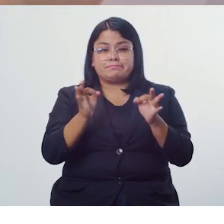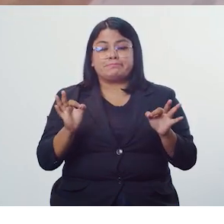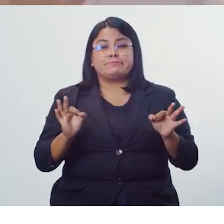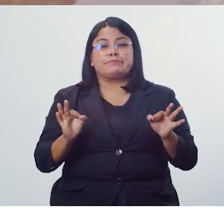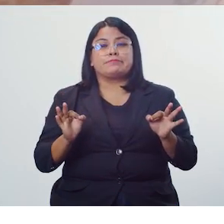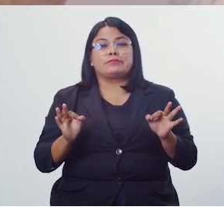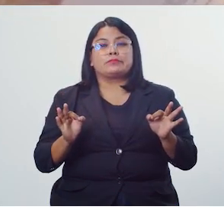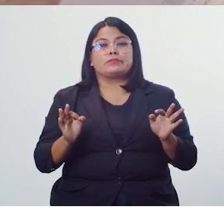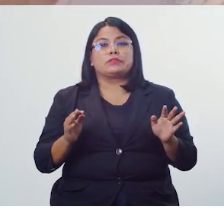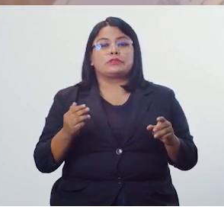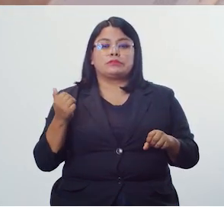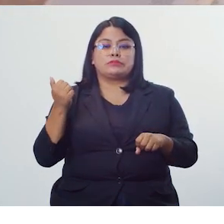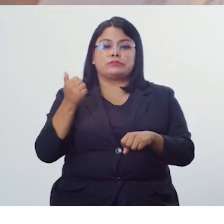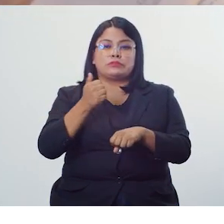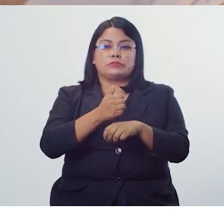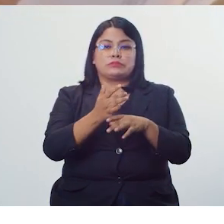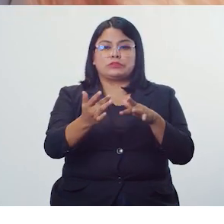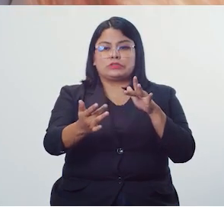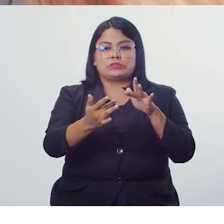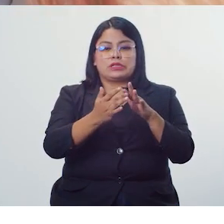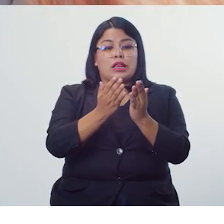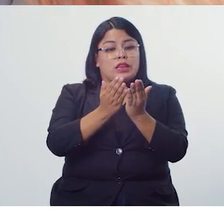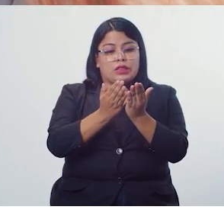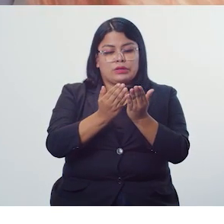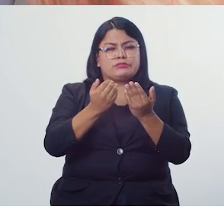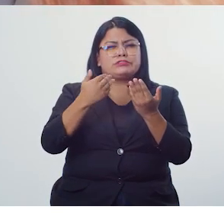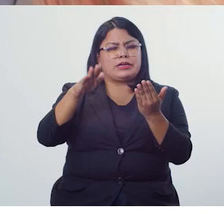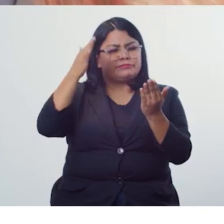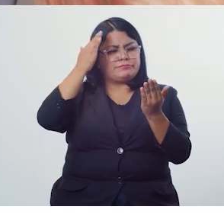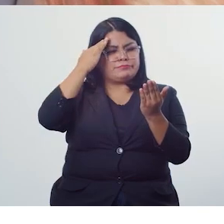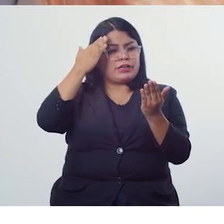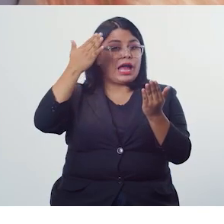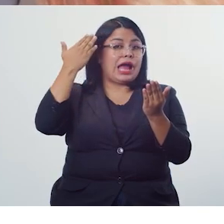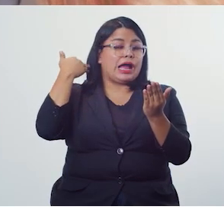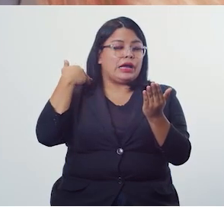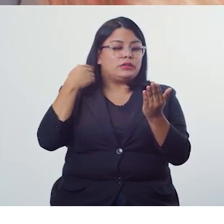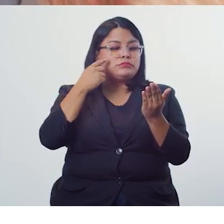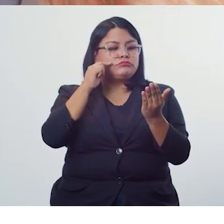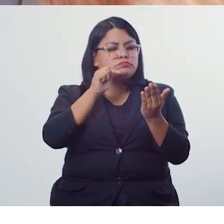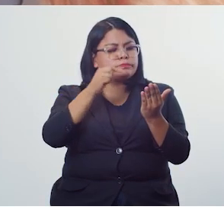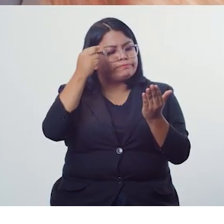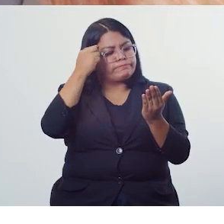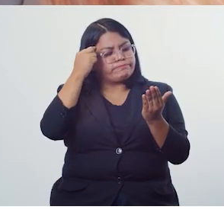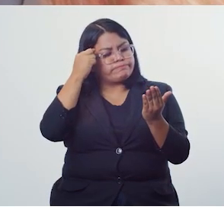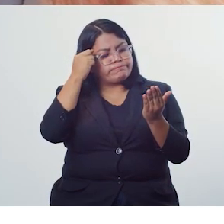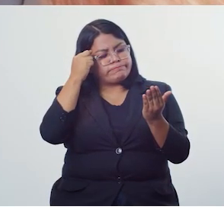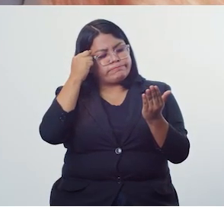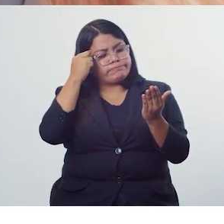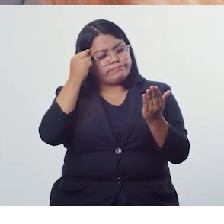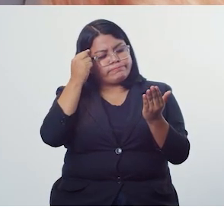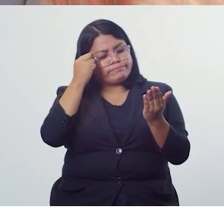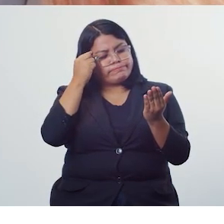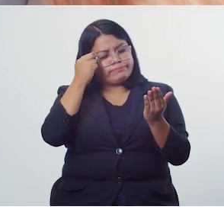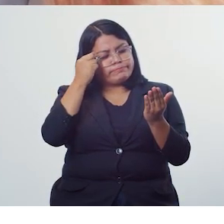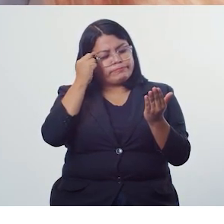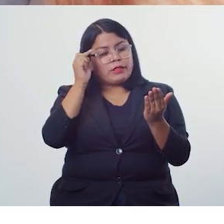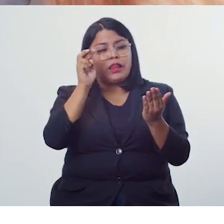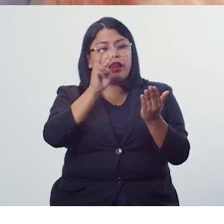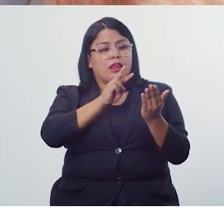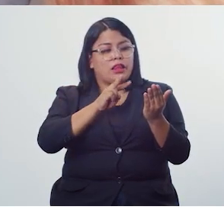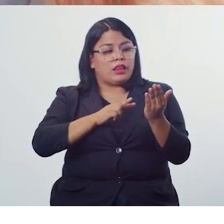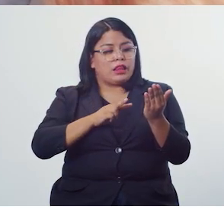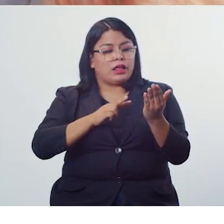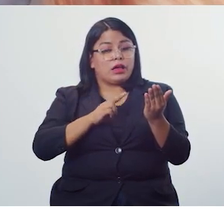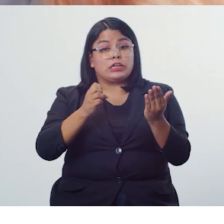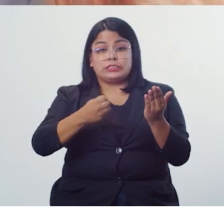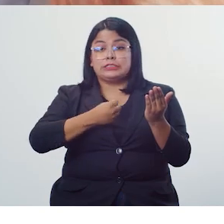escrito, establezca conexiones entre lo leído y lo que se sabe con anterioridad y pensar profundamente en lo que leyó.